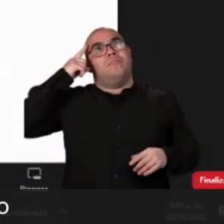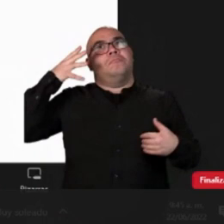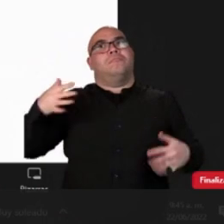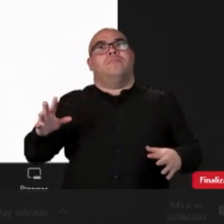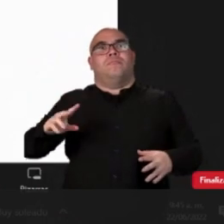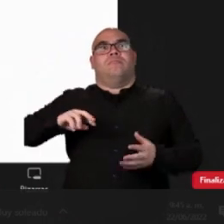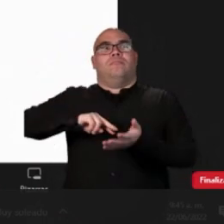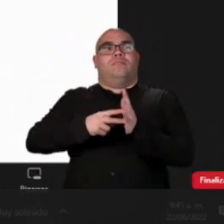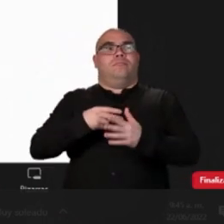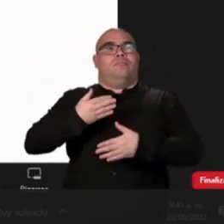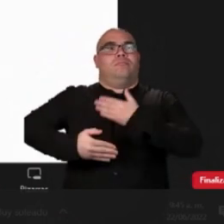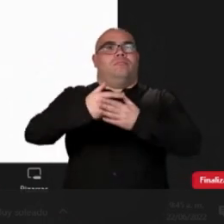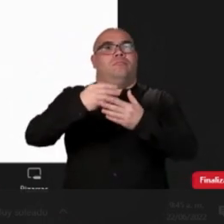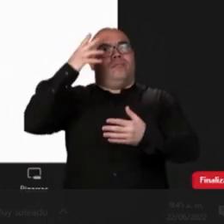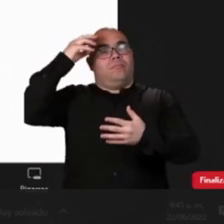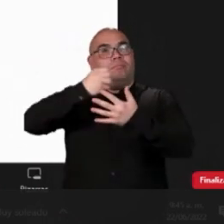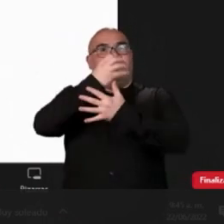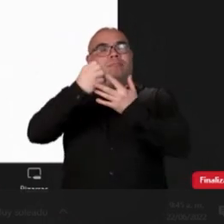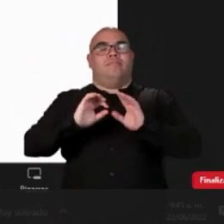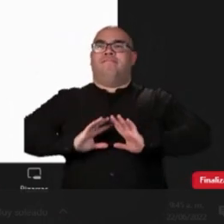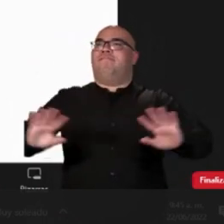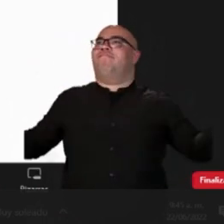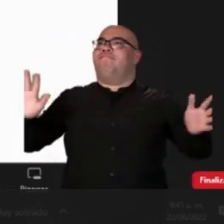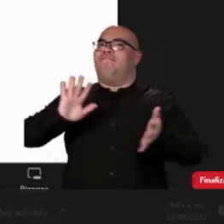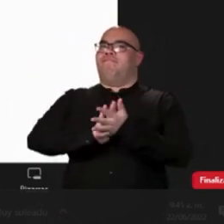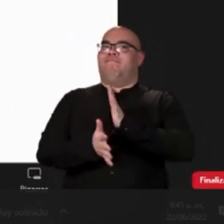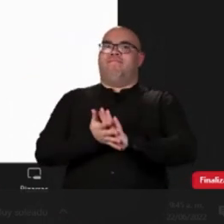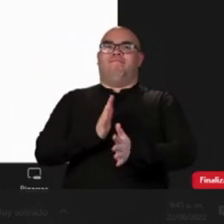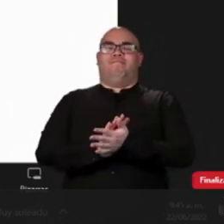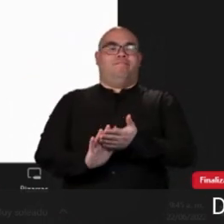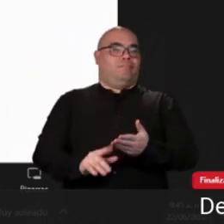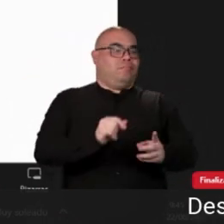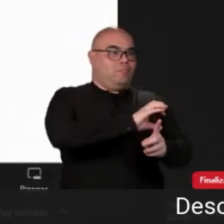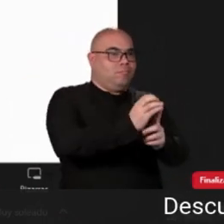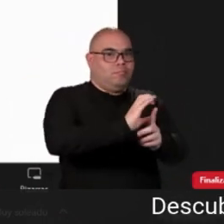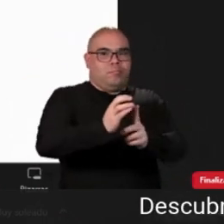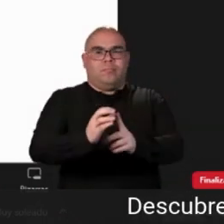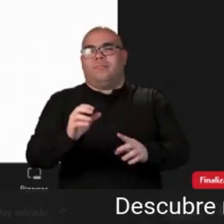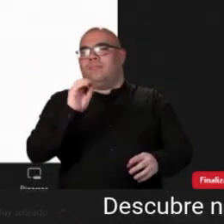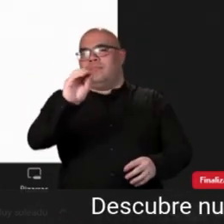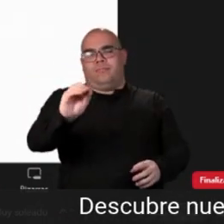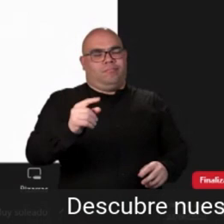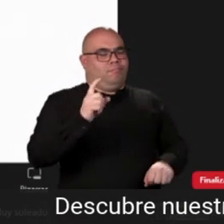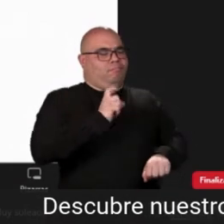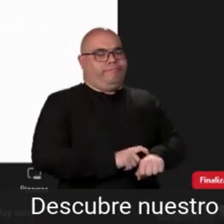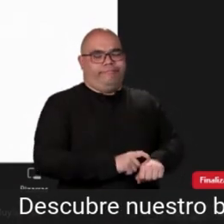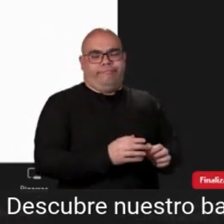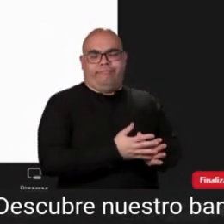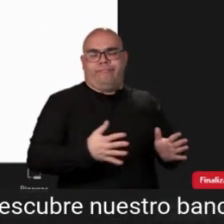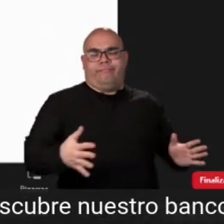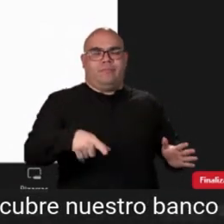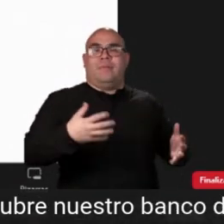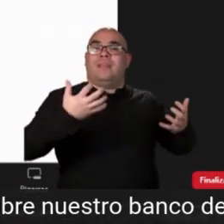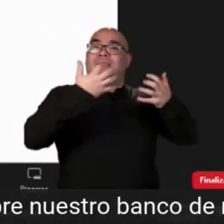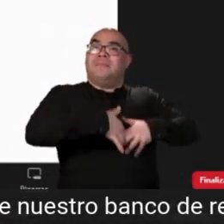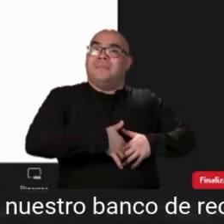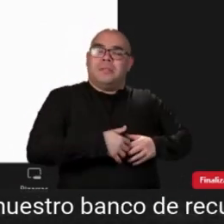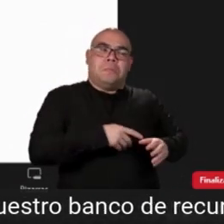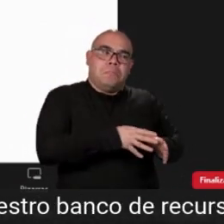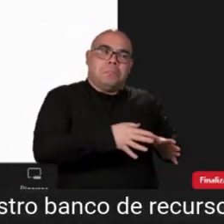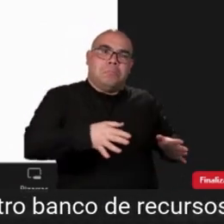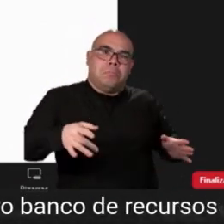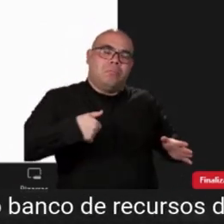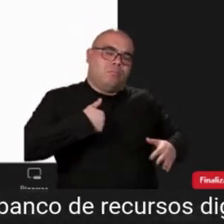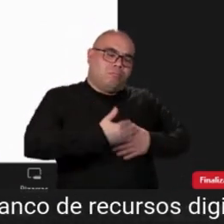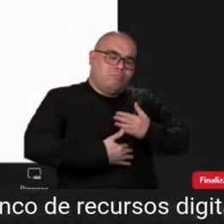innovación, y como son procesos que tienen que ver con cambios culturales, requieren de mucho tiempo para que afiancen bien en las